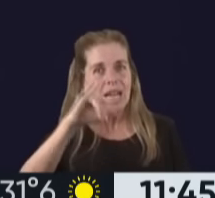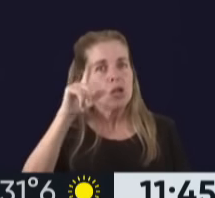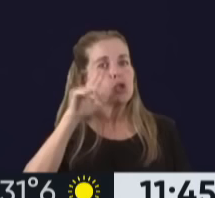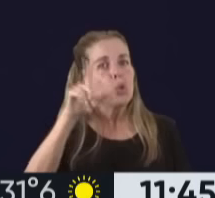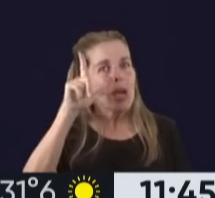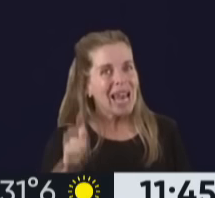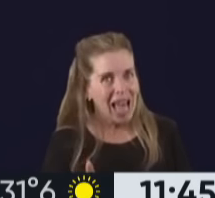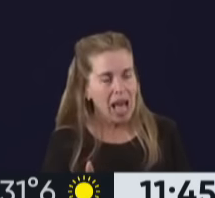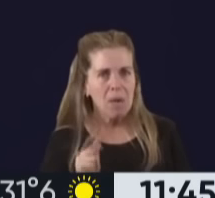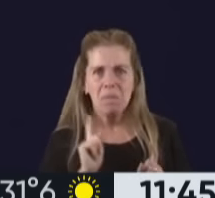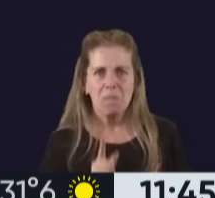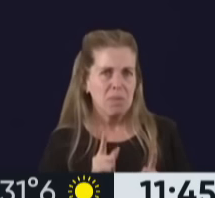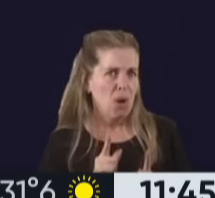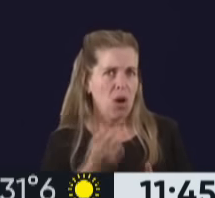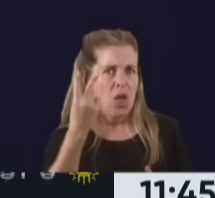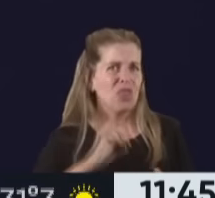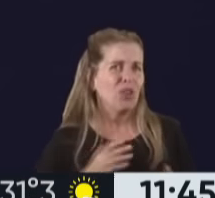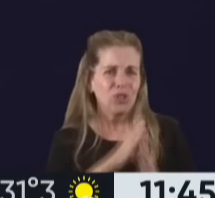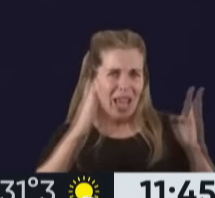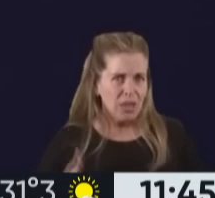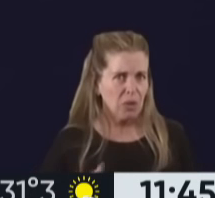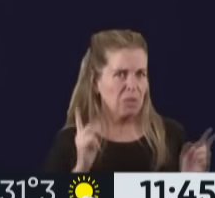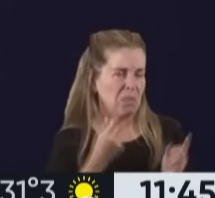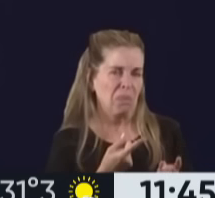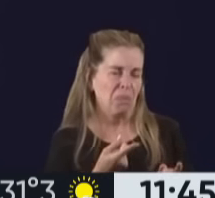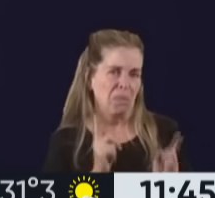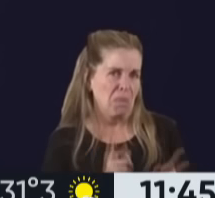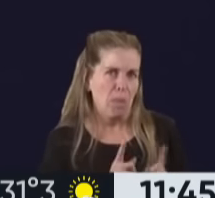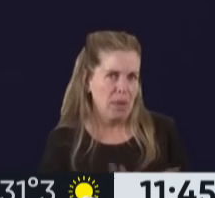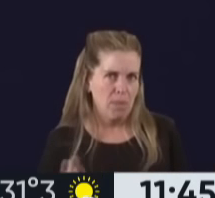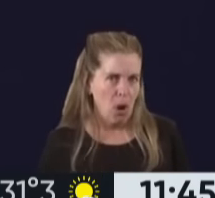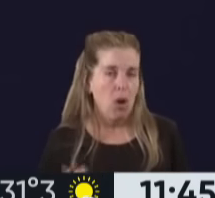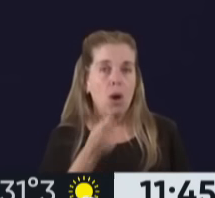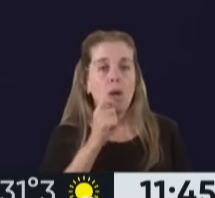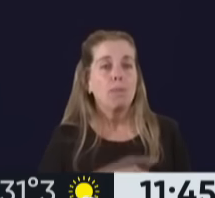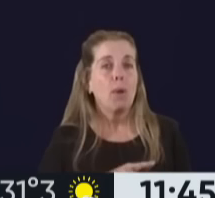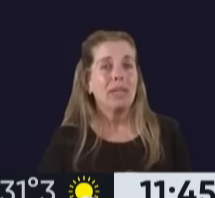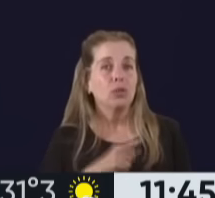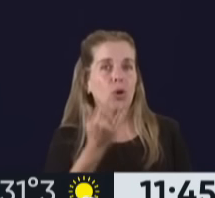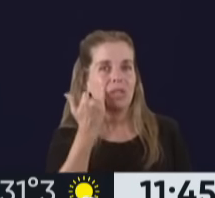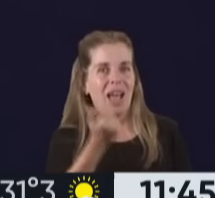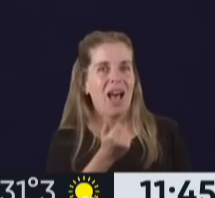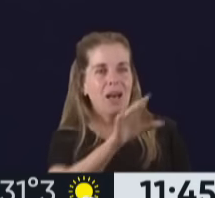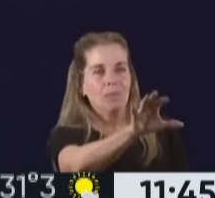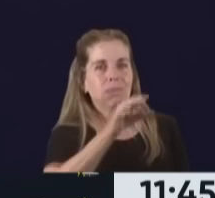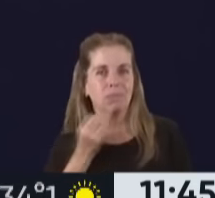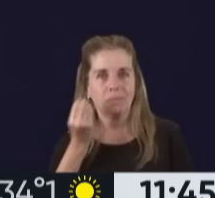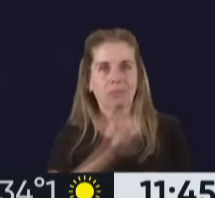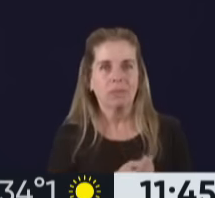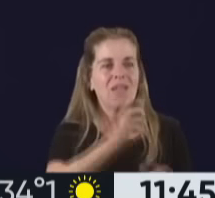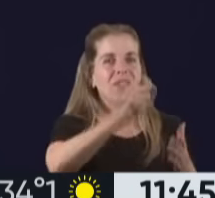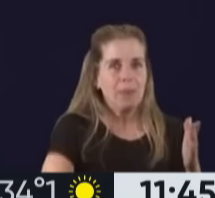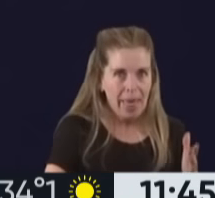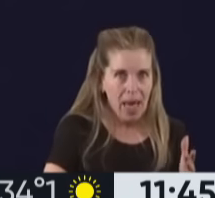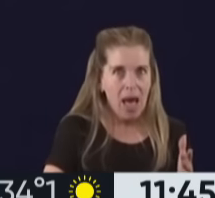hace 2 años y monedas. Cuando la designación esté firmada, sea de Diego Valenzuela o sea de cualquier